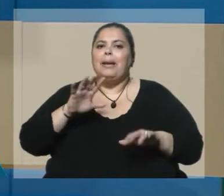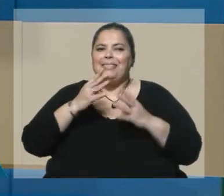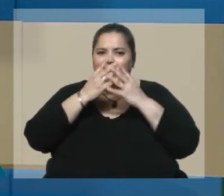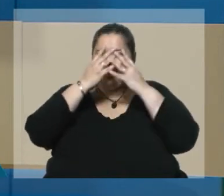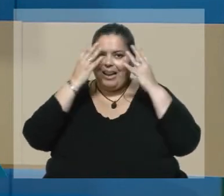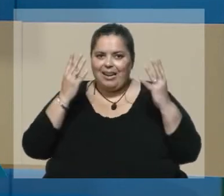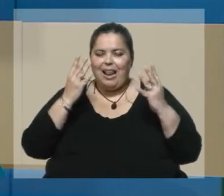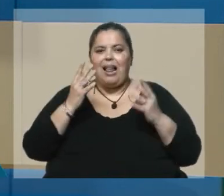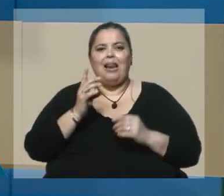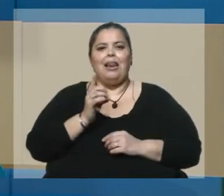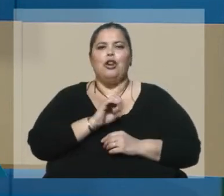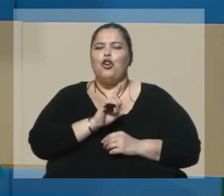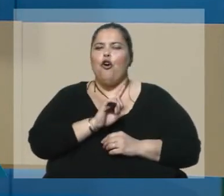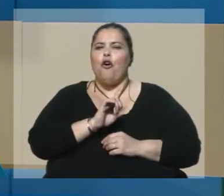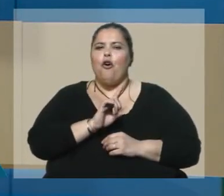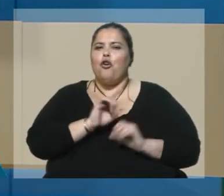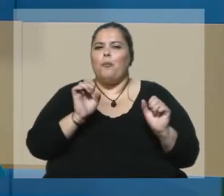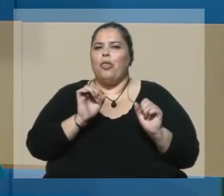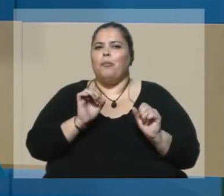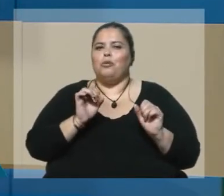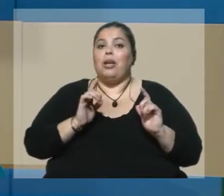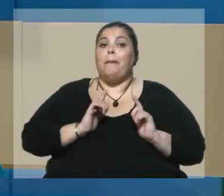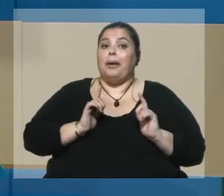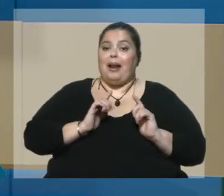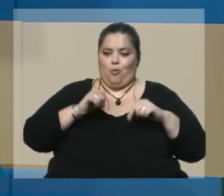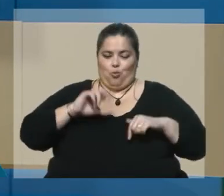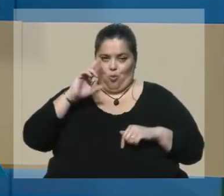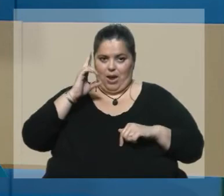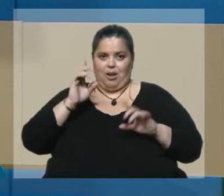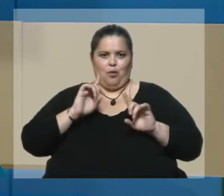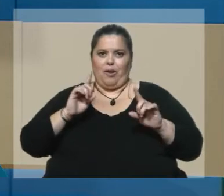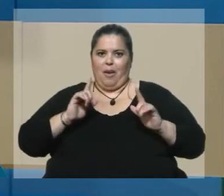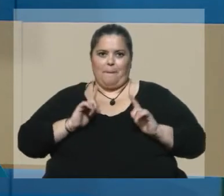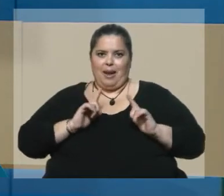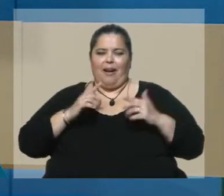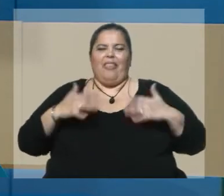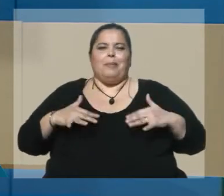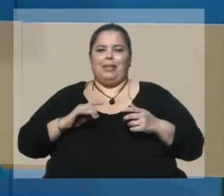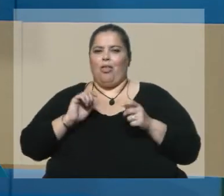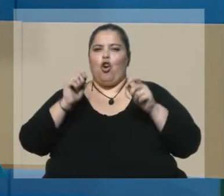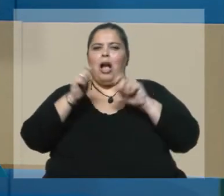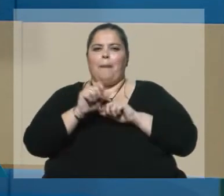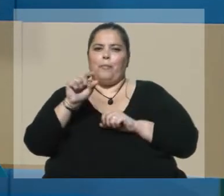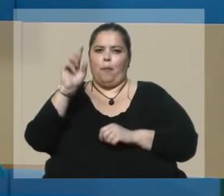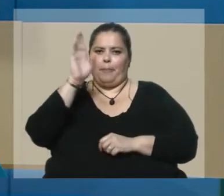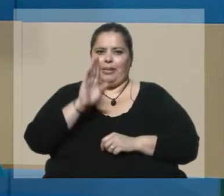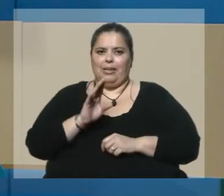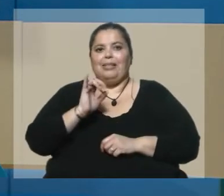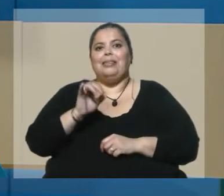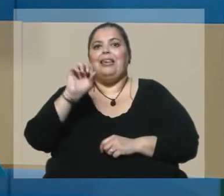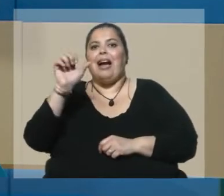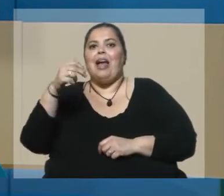No deberíamos esperar desde nuestra perspectiva mucho cambio en el caso de que gane